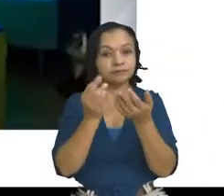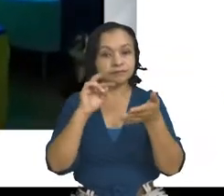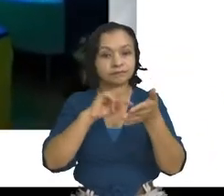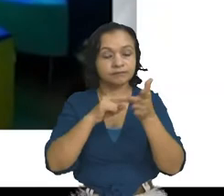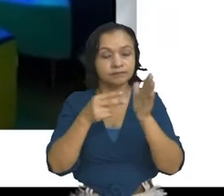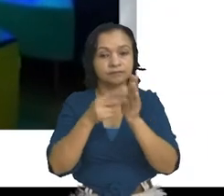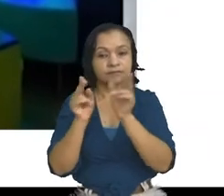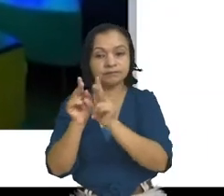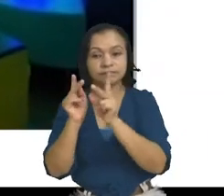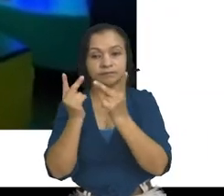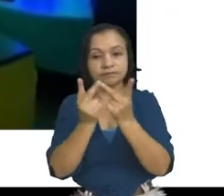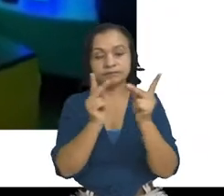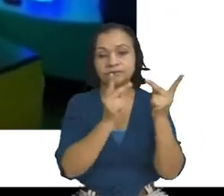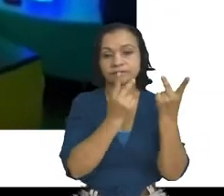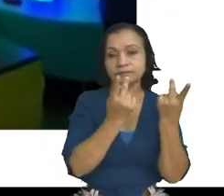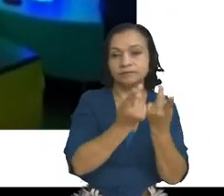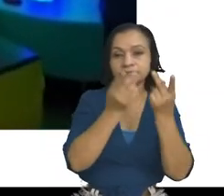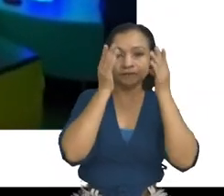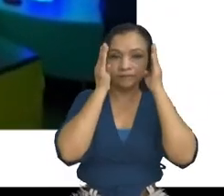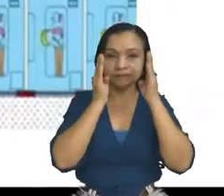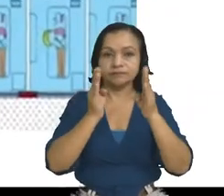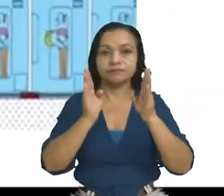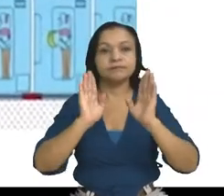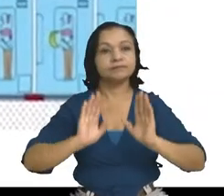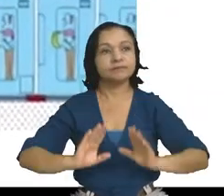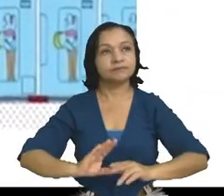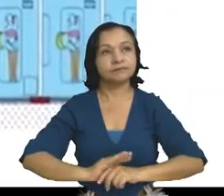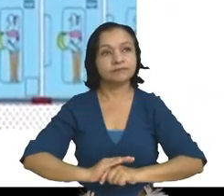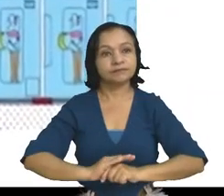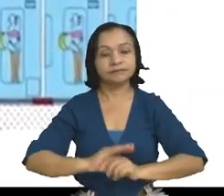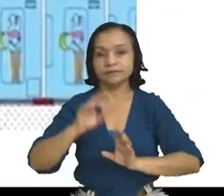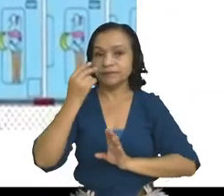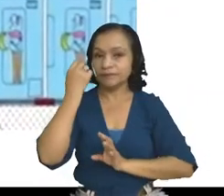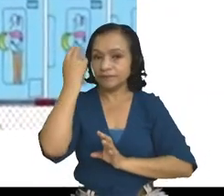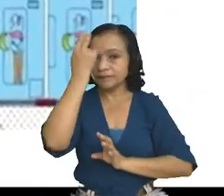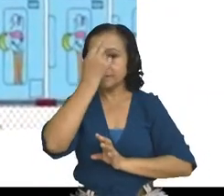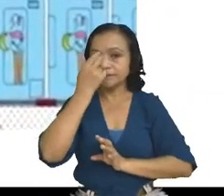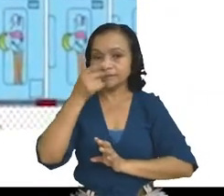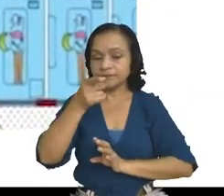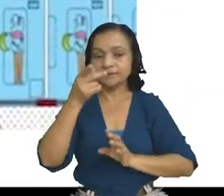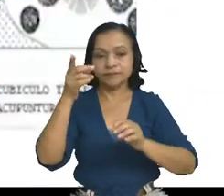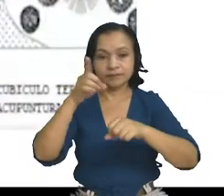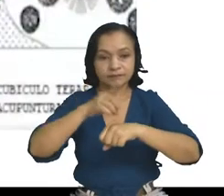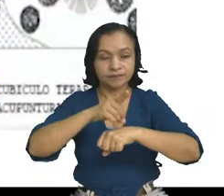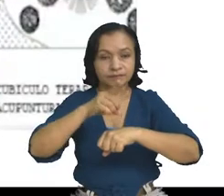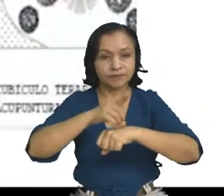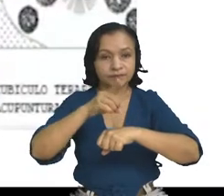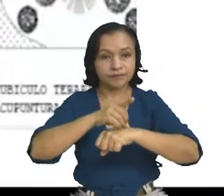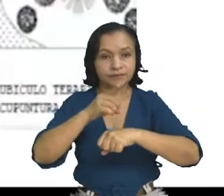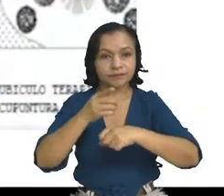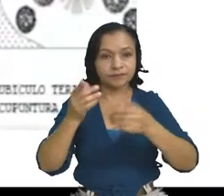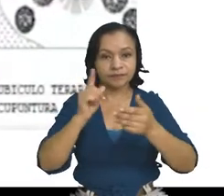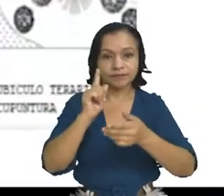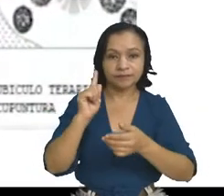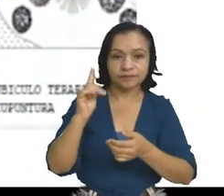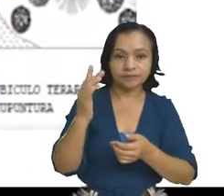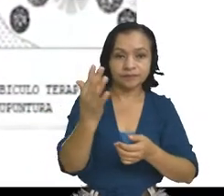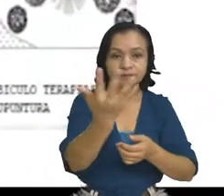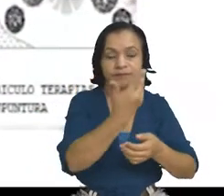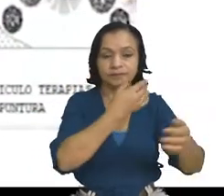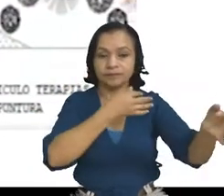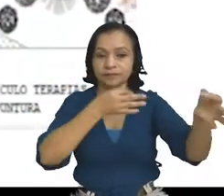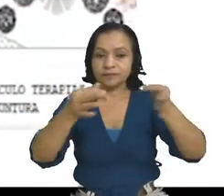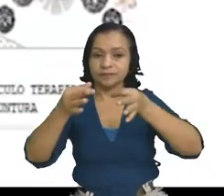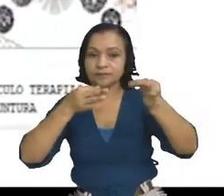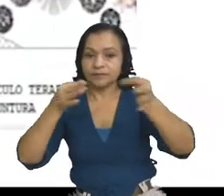nuestra población ese tipo de atención. Consultarle, doctora, a partir de, bueno, de todo lo que usted ha explicado, ¿no?,